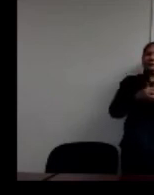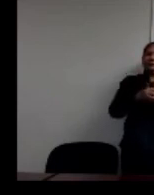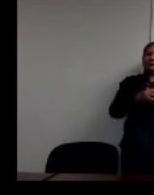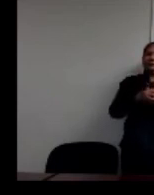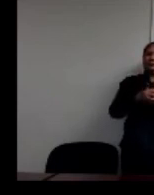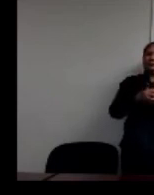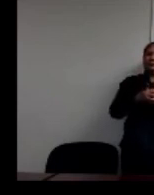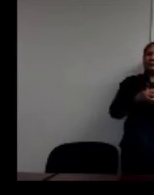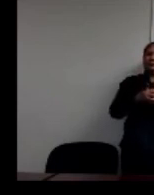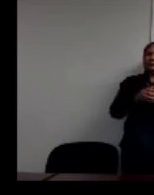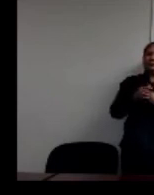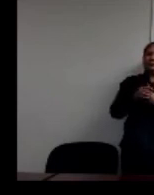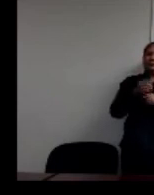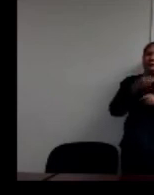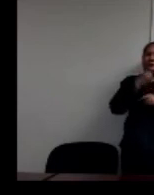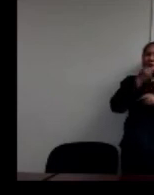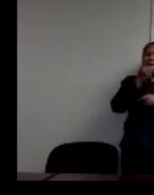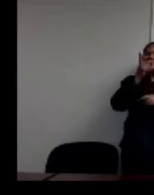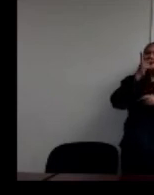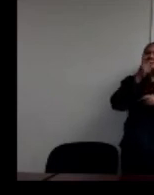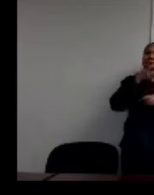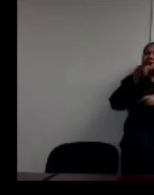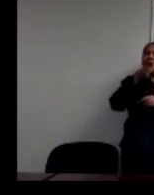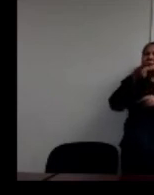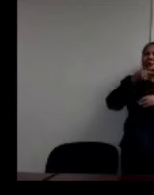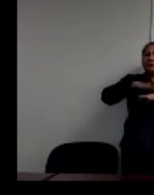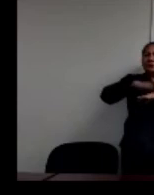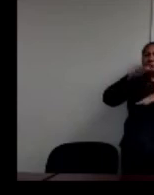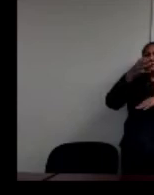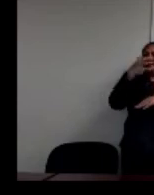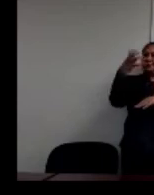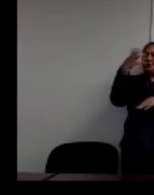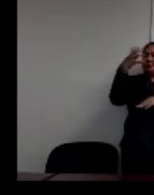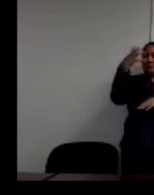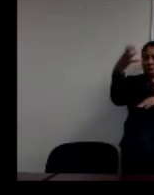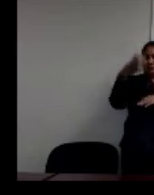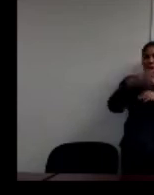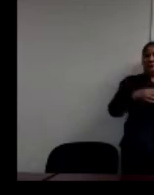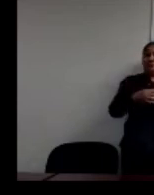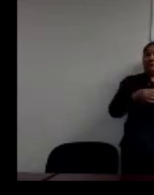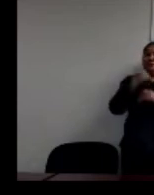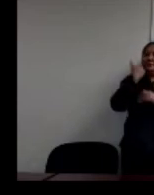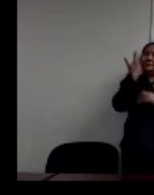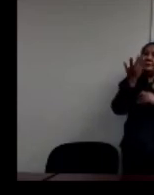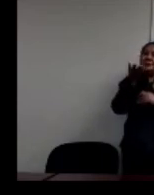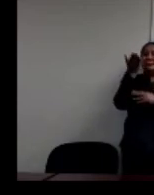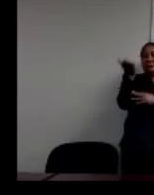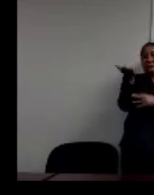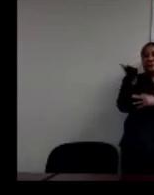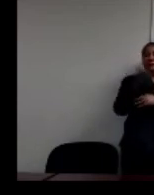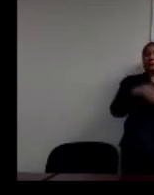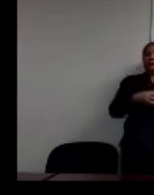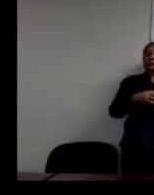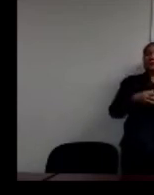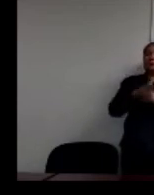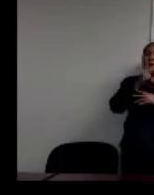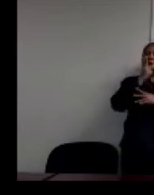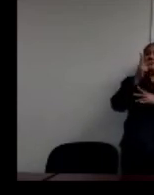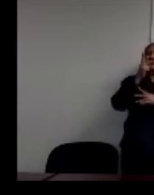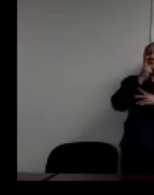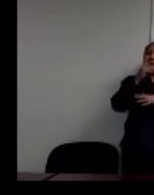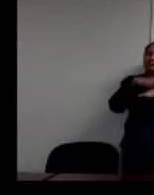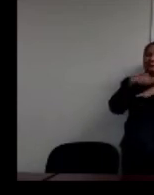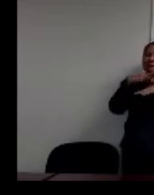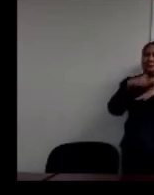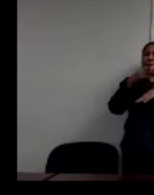de subir el tono de voz, o sea, del niño al papá, gritarle, exigirle, pedirle, estar así como acá, rato,